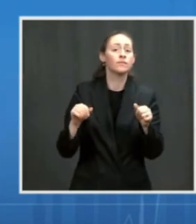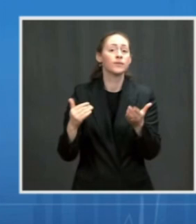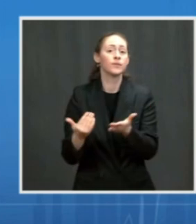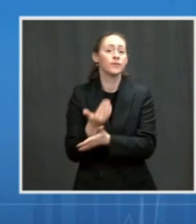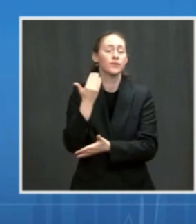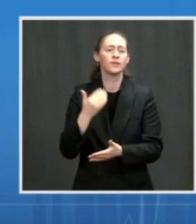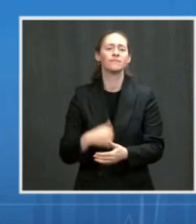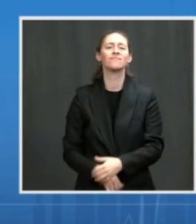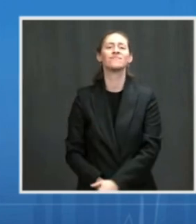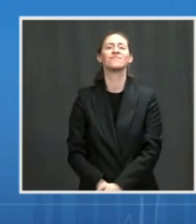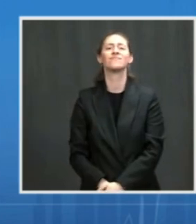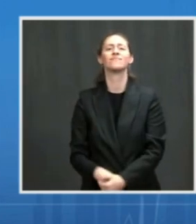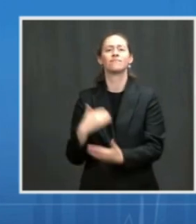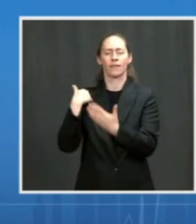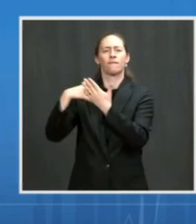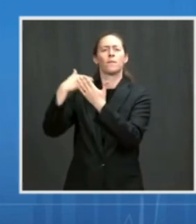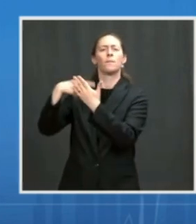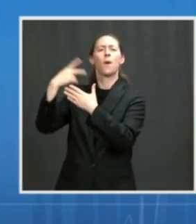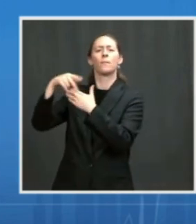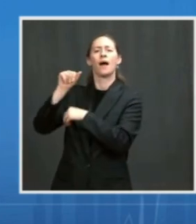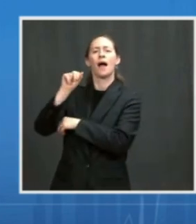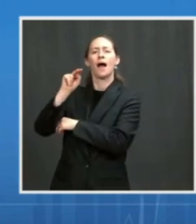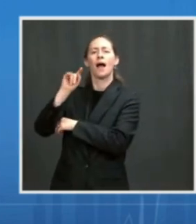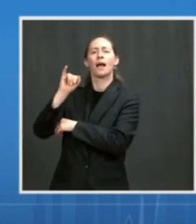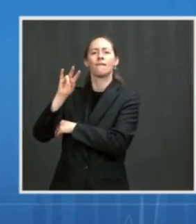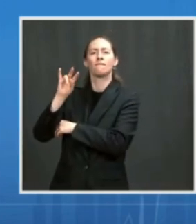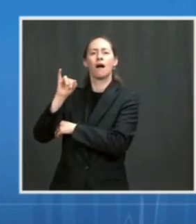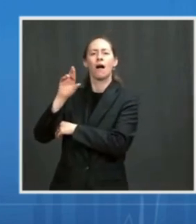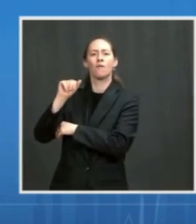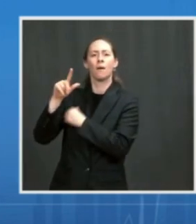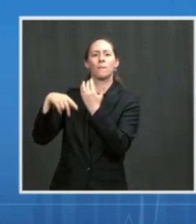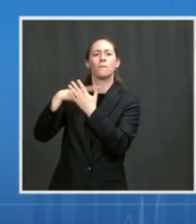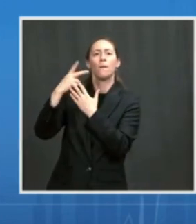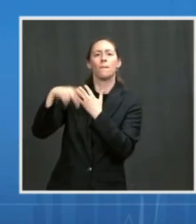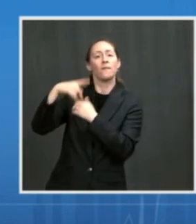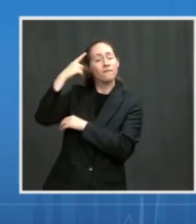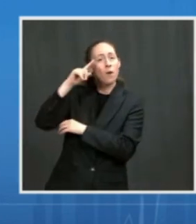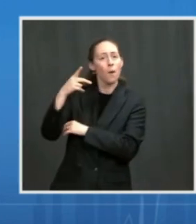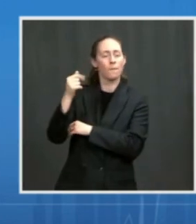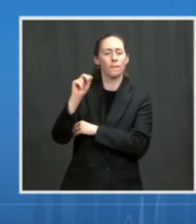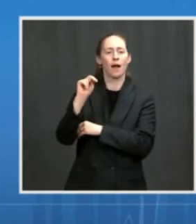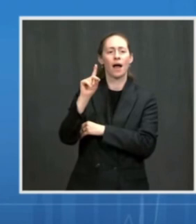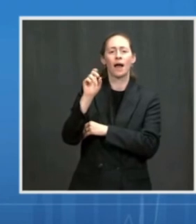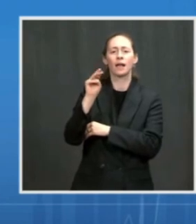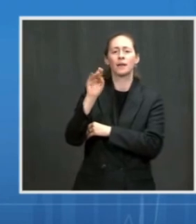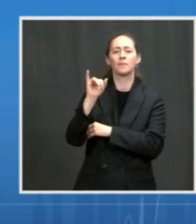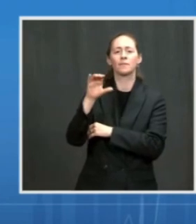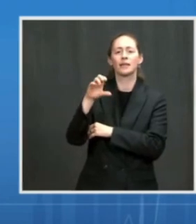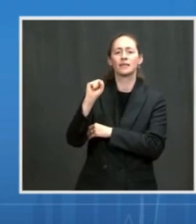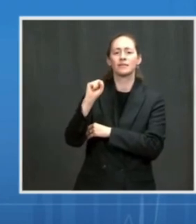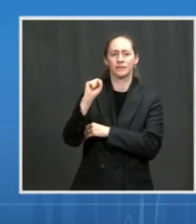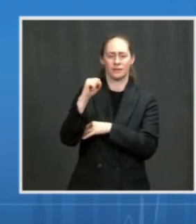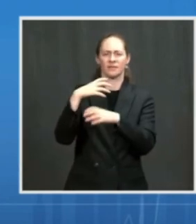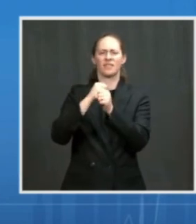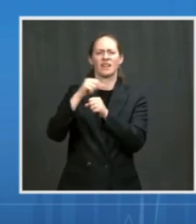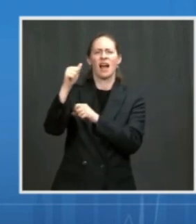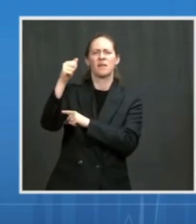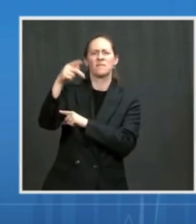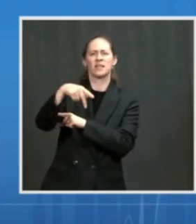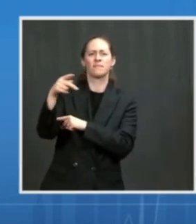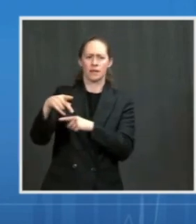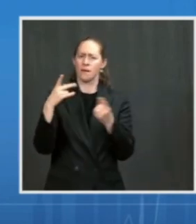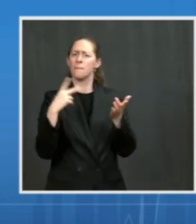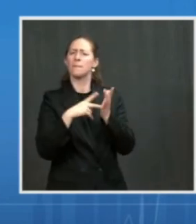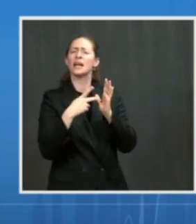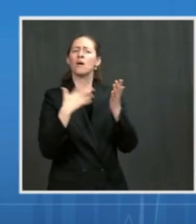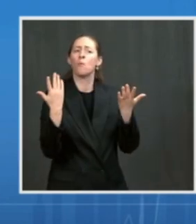iniciativa se denomina programa antiviral fundamental para las pandemias y tiene como objetivo catalizar el desarrollo de nuevos